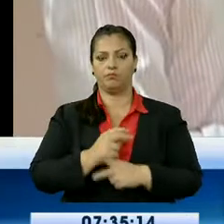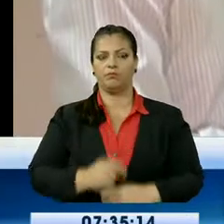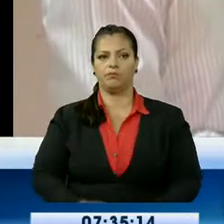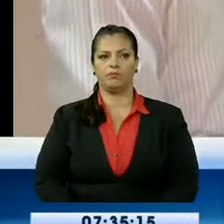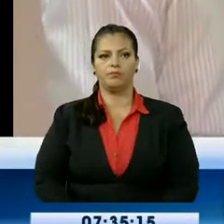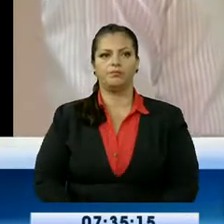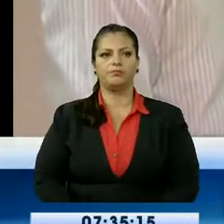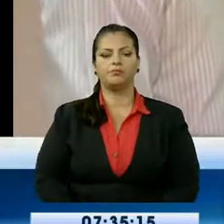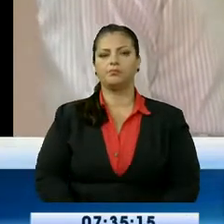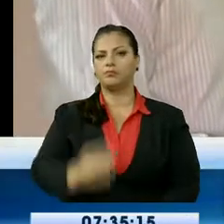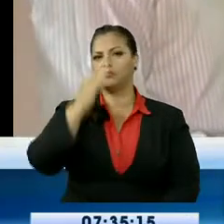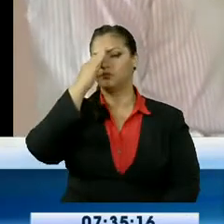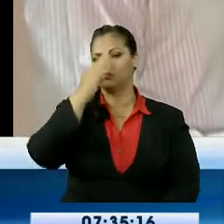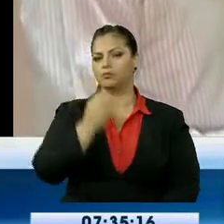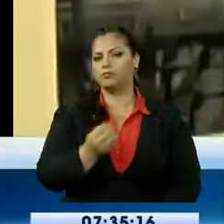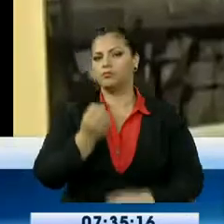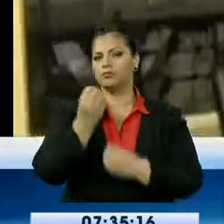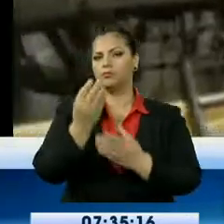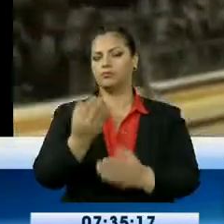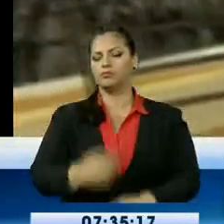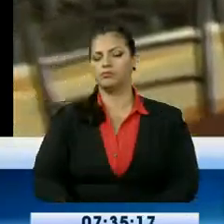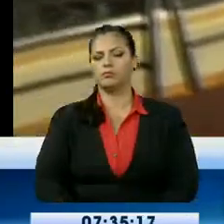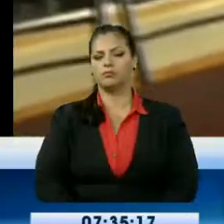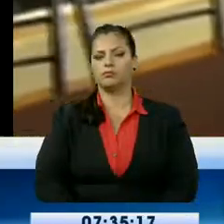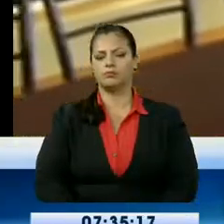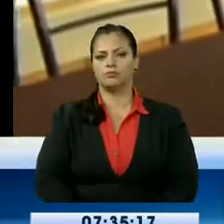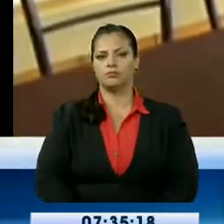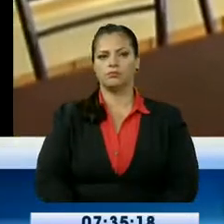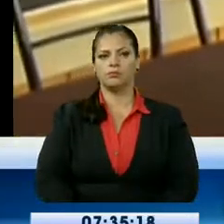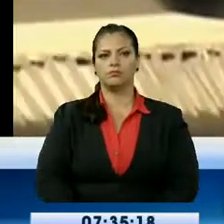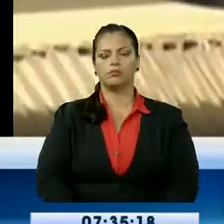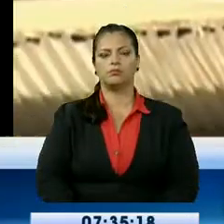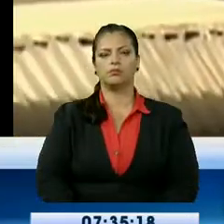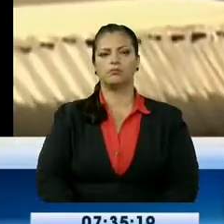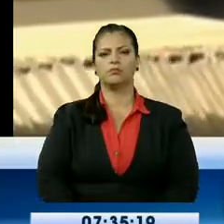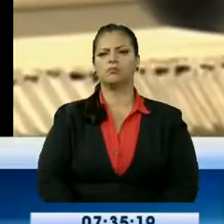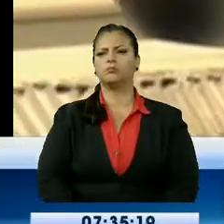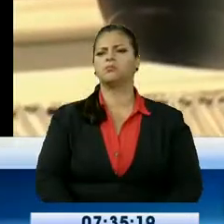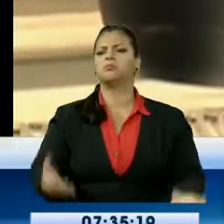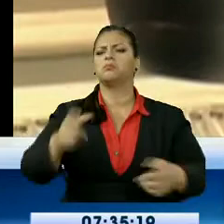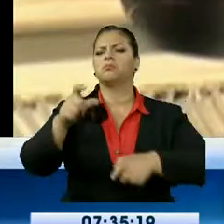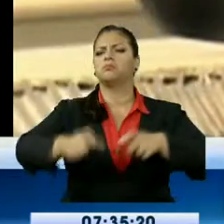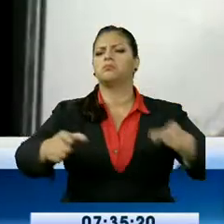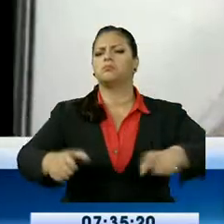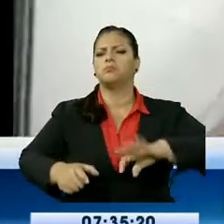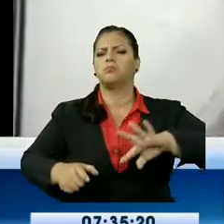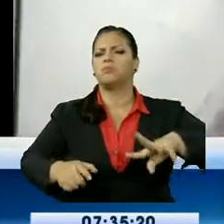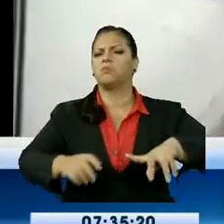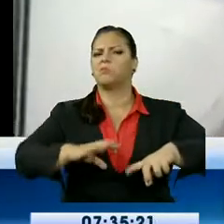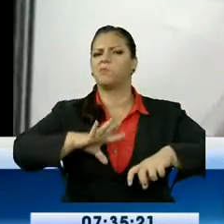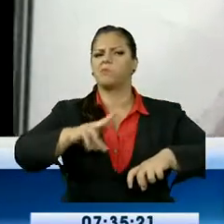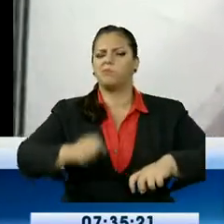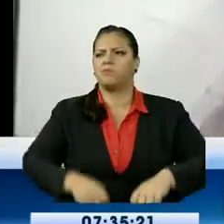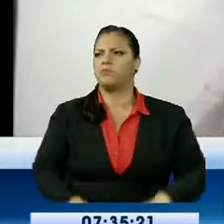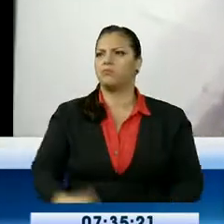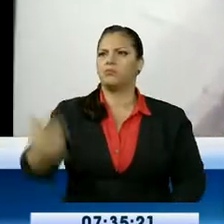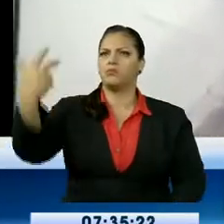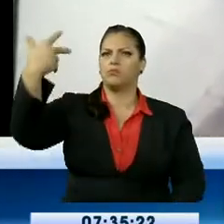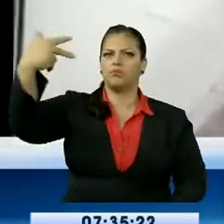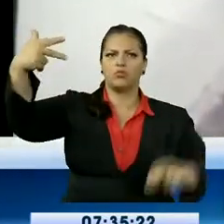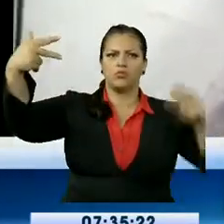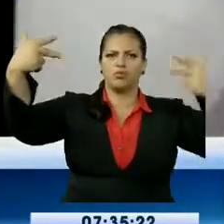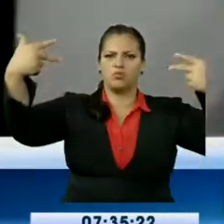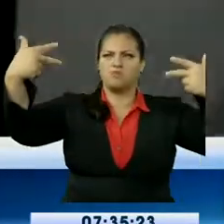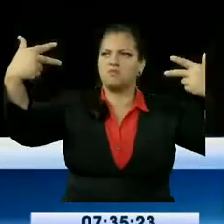que existe otro factor que lleva a los antisociales a cometer el atraco, sin importar el sistema